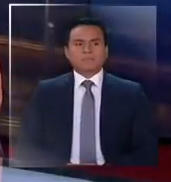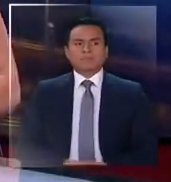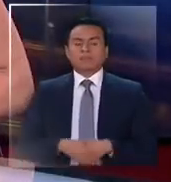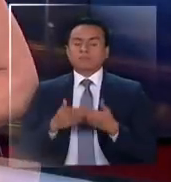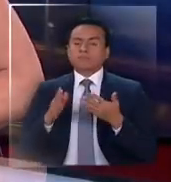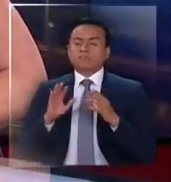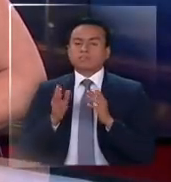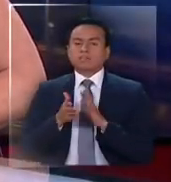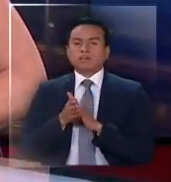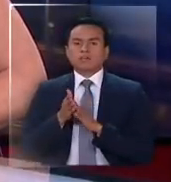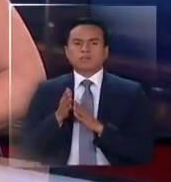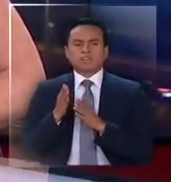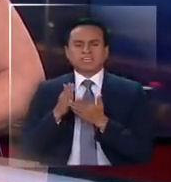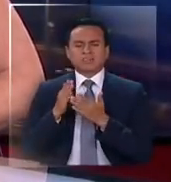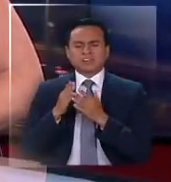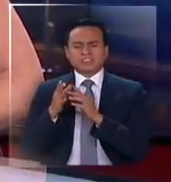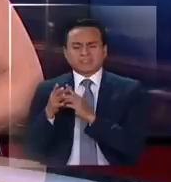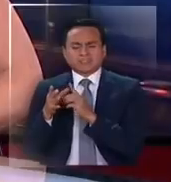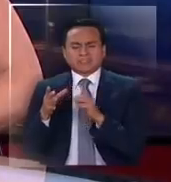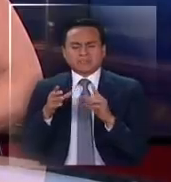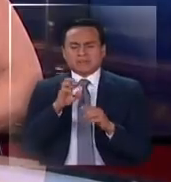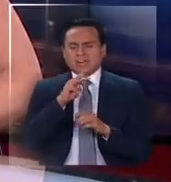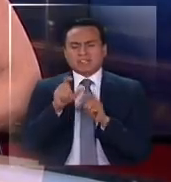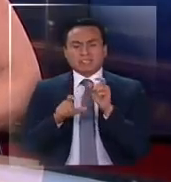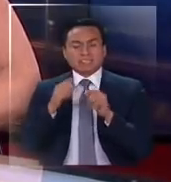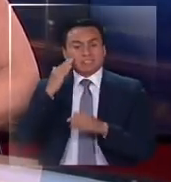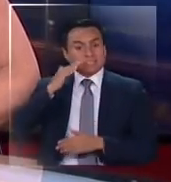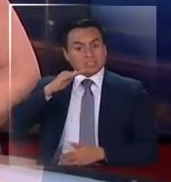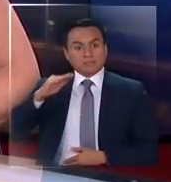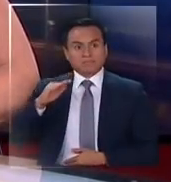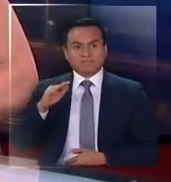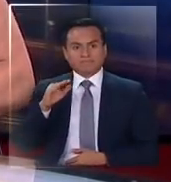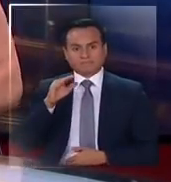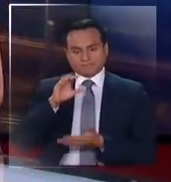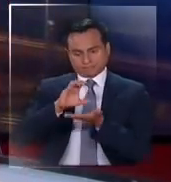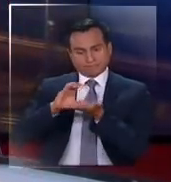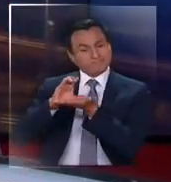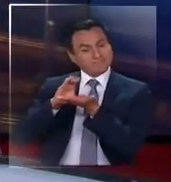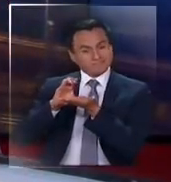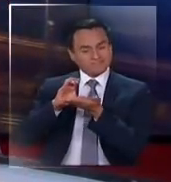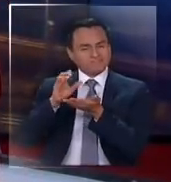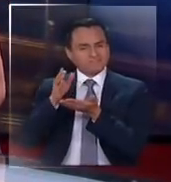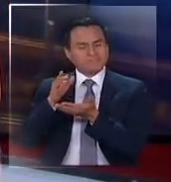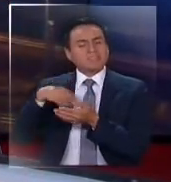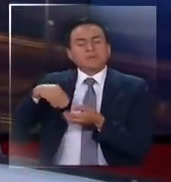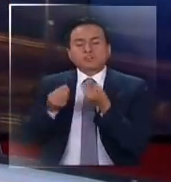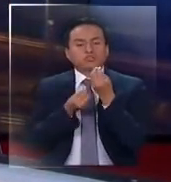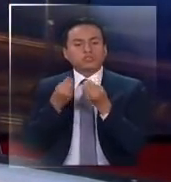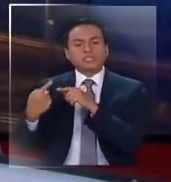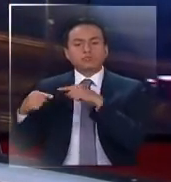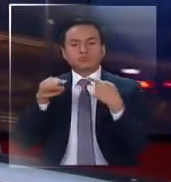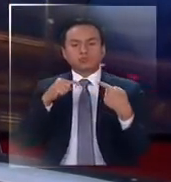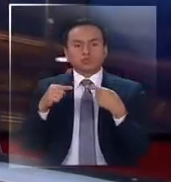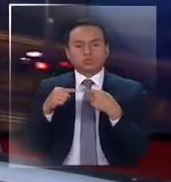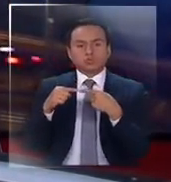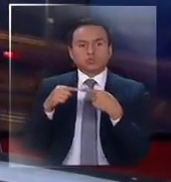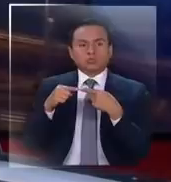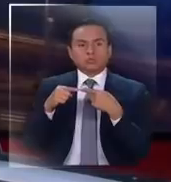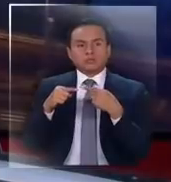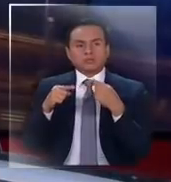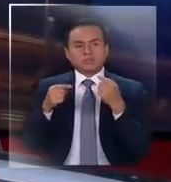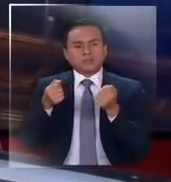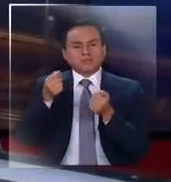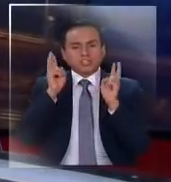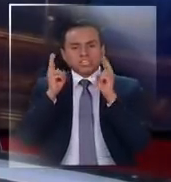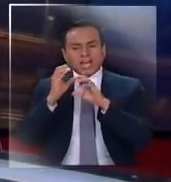Fue una salida del colegio caótica para padres y también los niños de Cerro Navia. A ver, ¿qué sucedió? Una discusión entre un